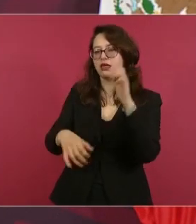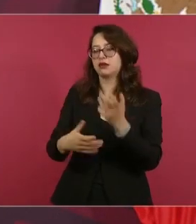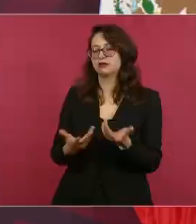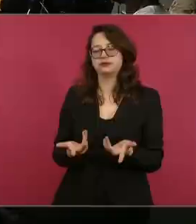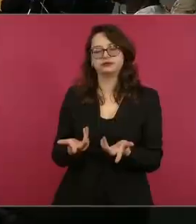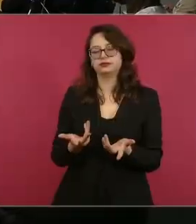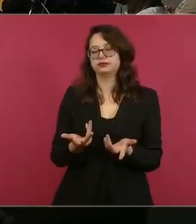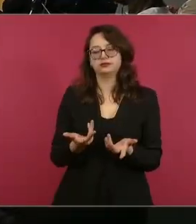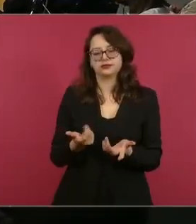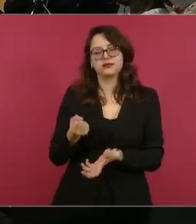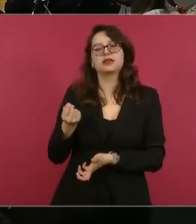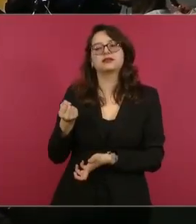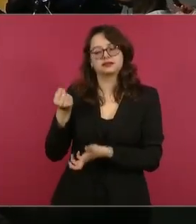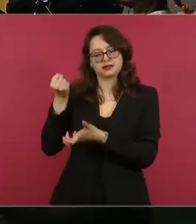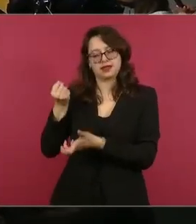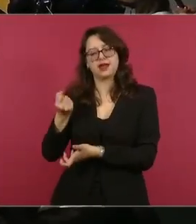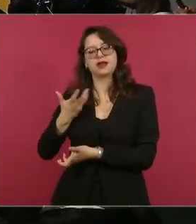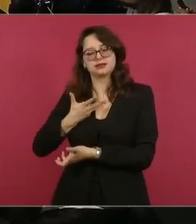No es nada más México,